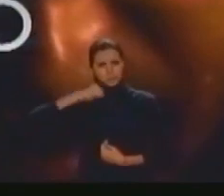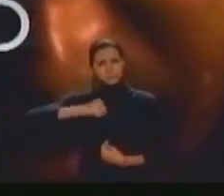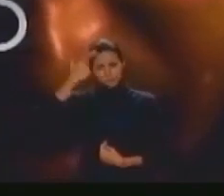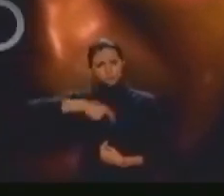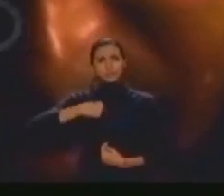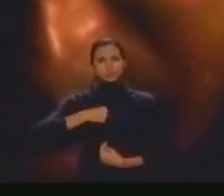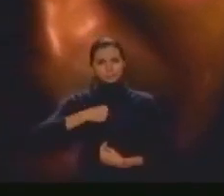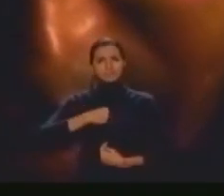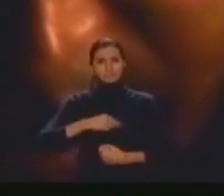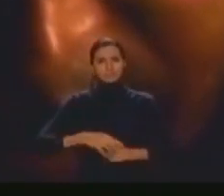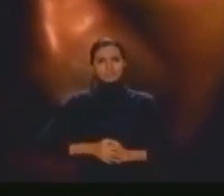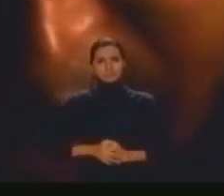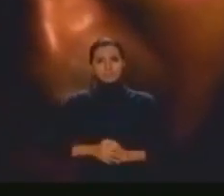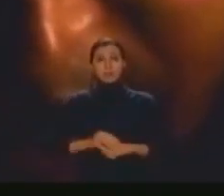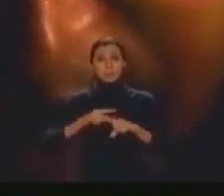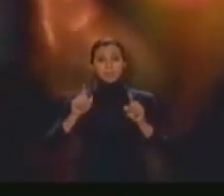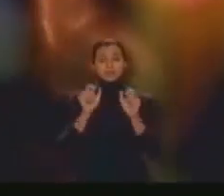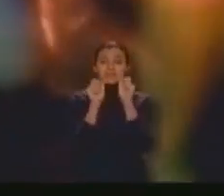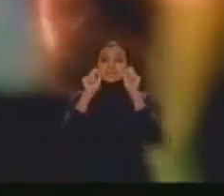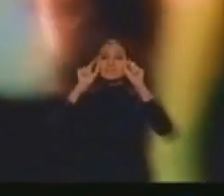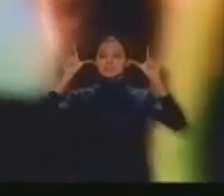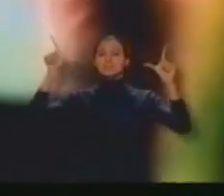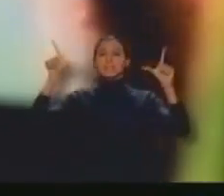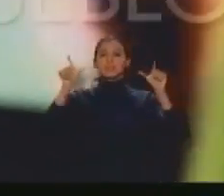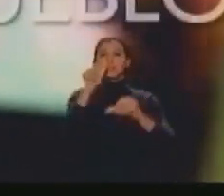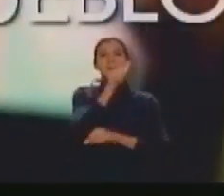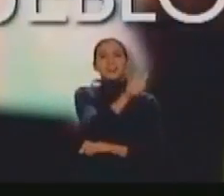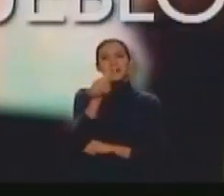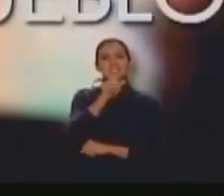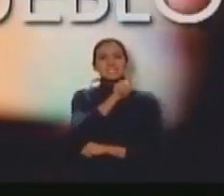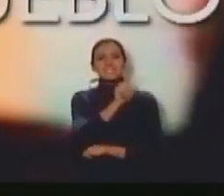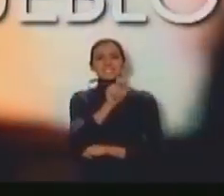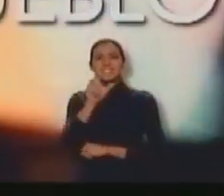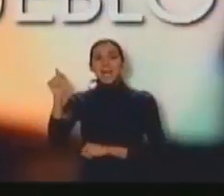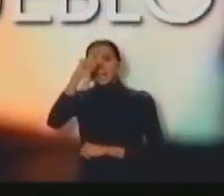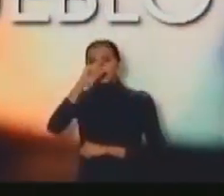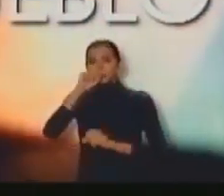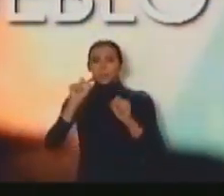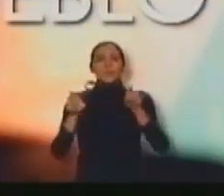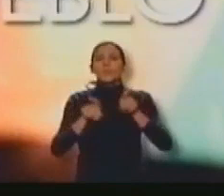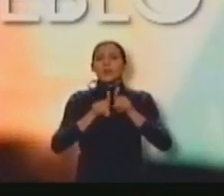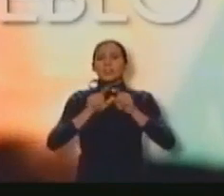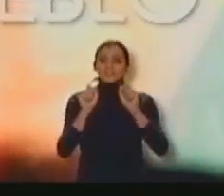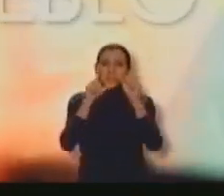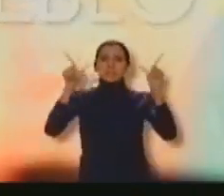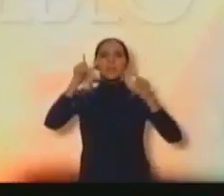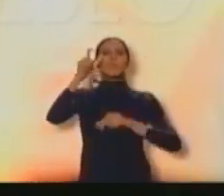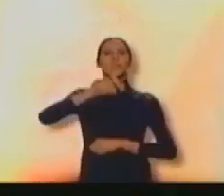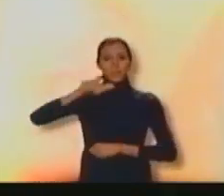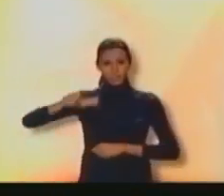yo. Pero despierto cada 100 años. Cuando despierta el pueblo.